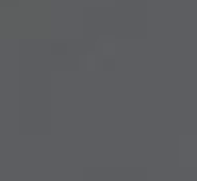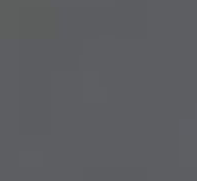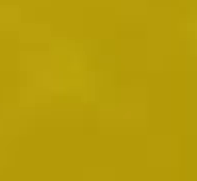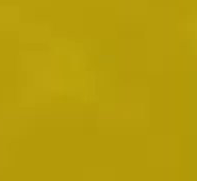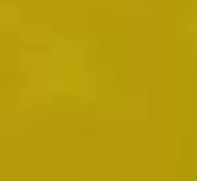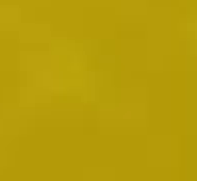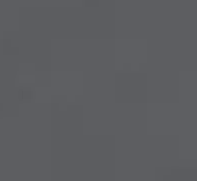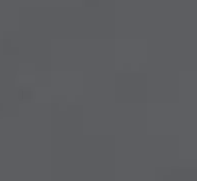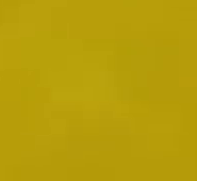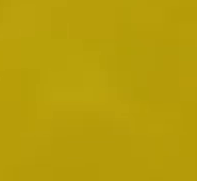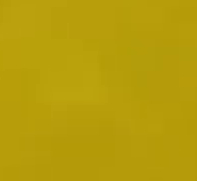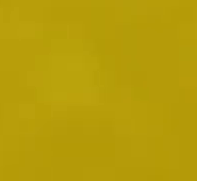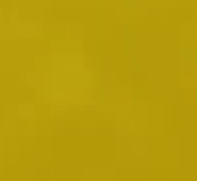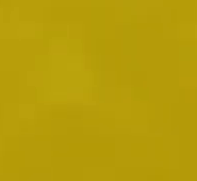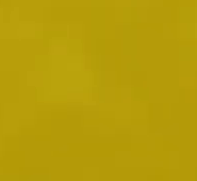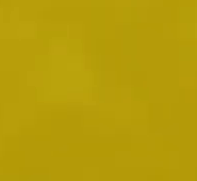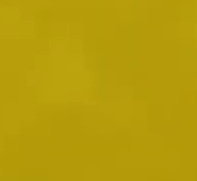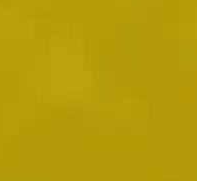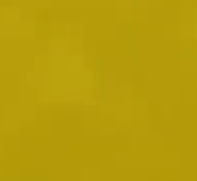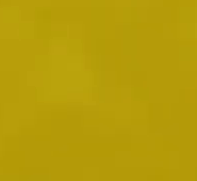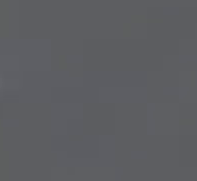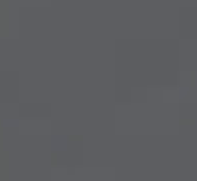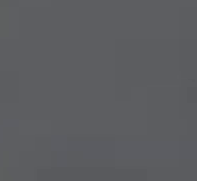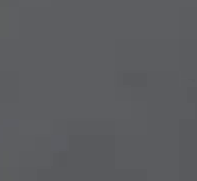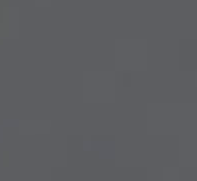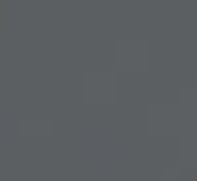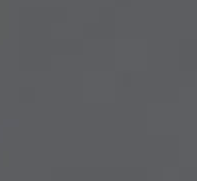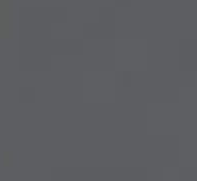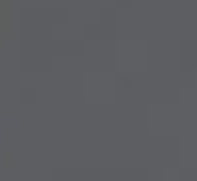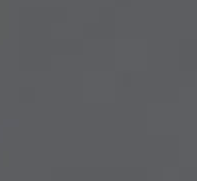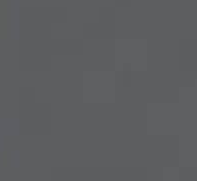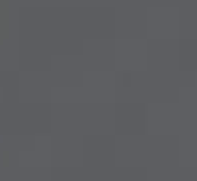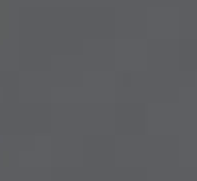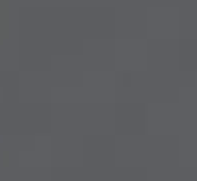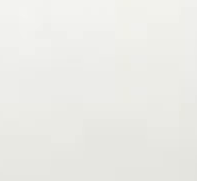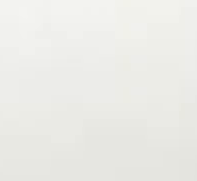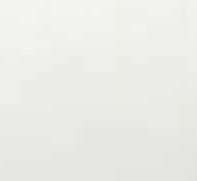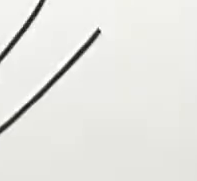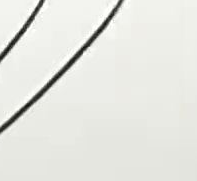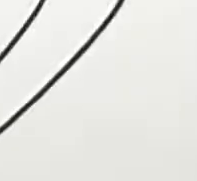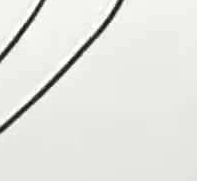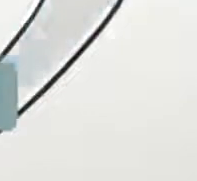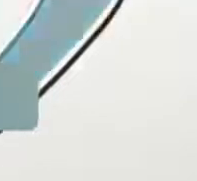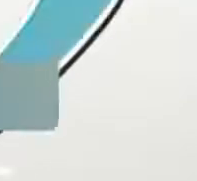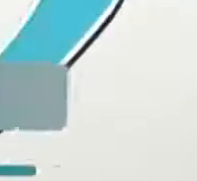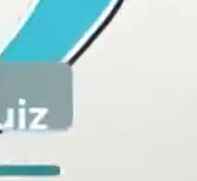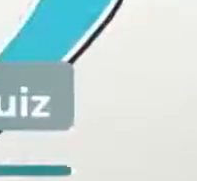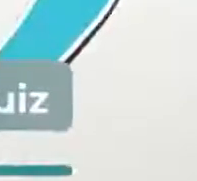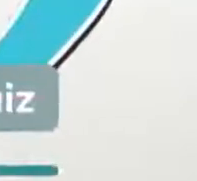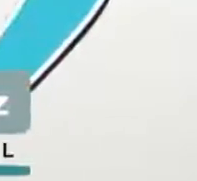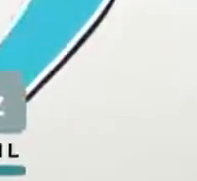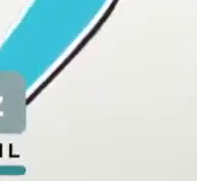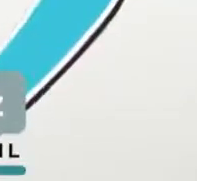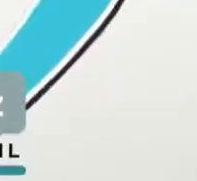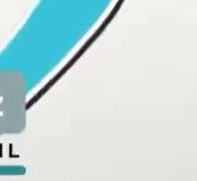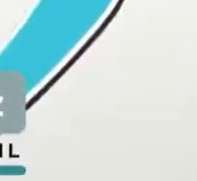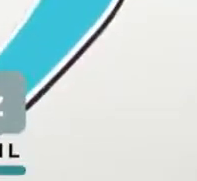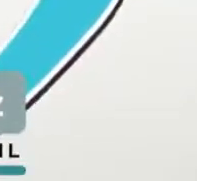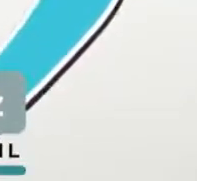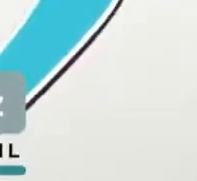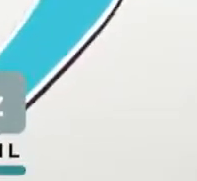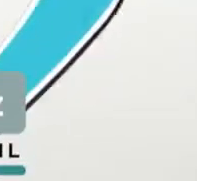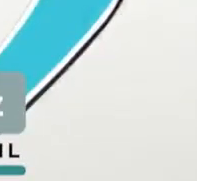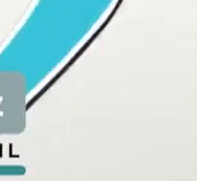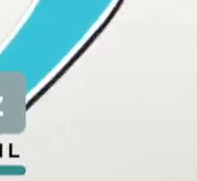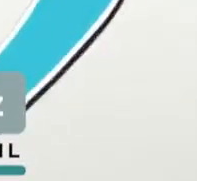responde a situaciones que generan confusión. Un medio debe brindar datos que ayuden a su audiencia. Mi nombre es Héctor David Galaviz Ruiz, defensor